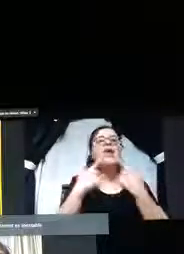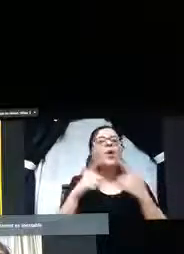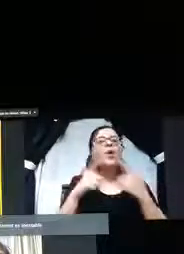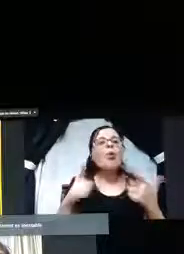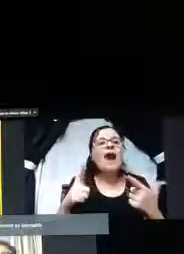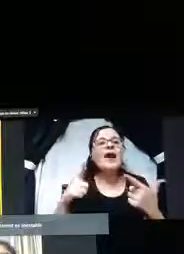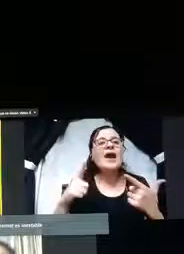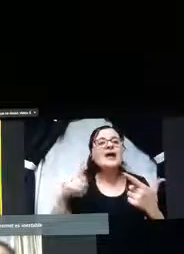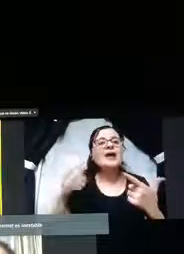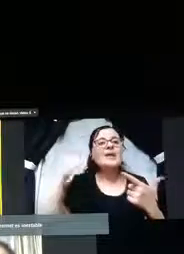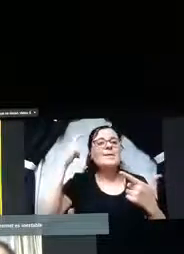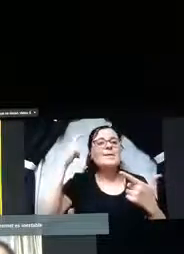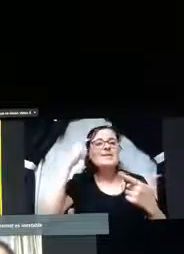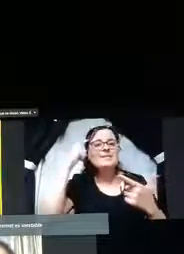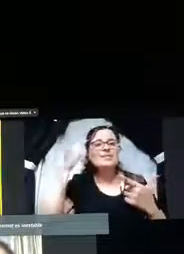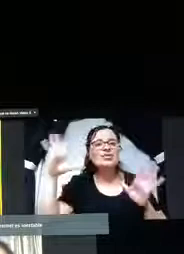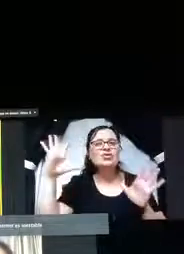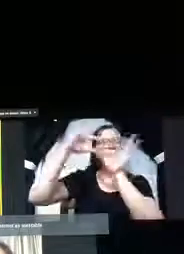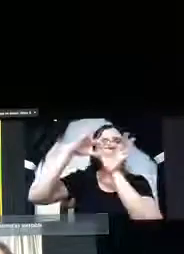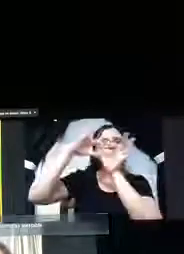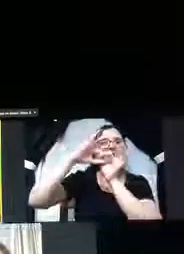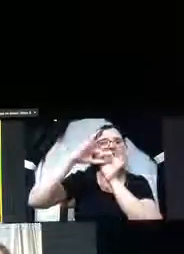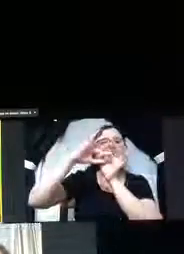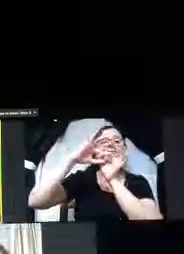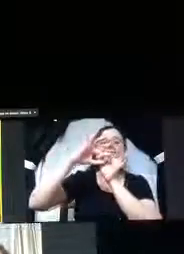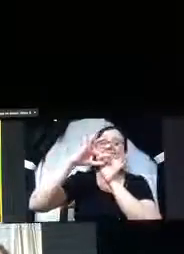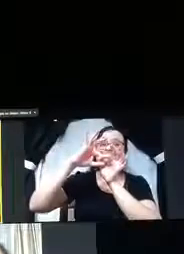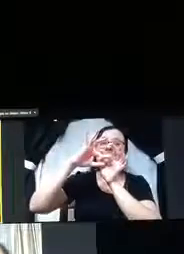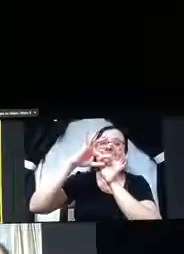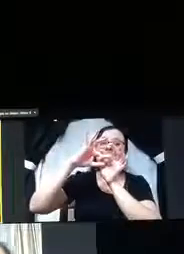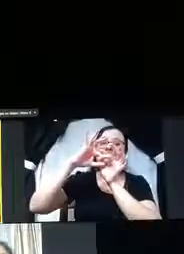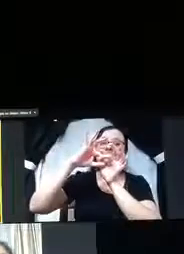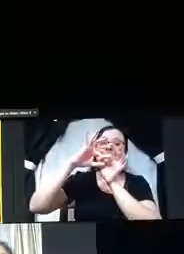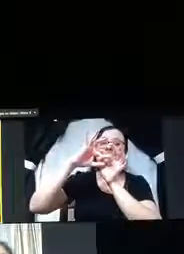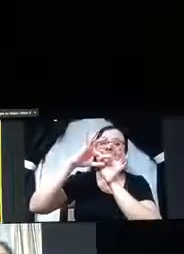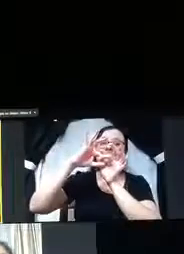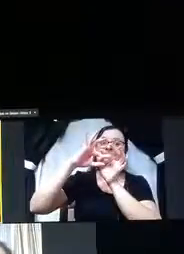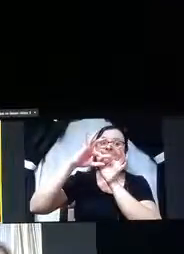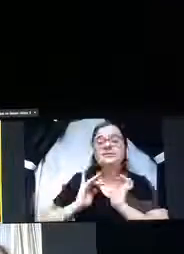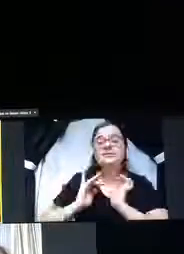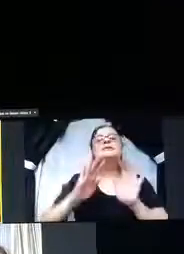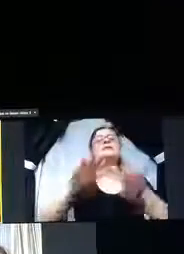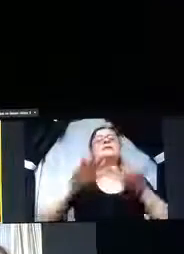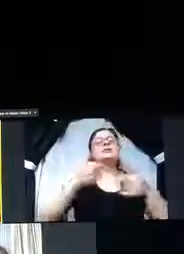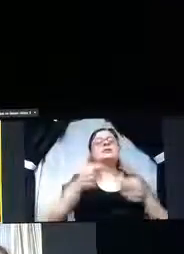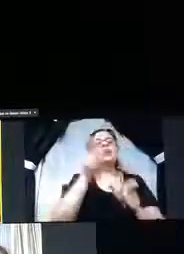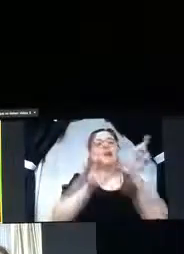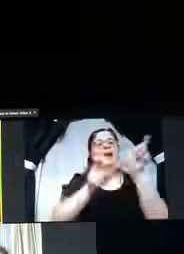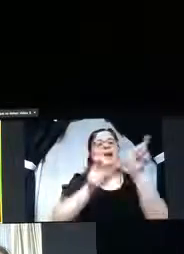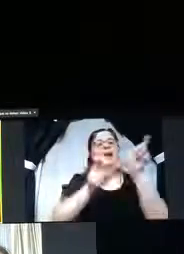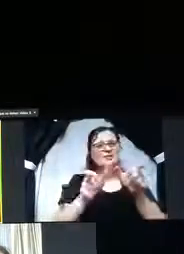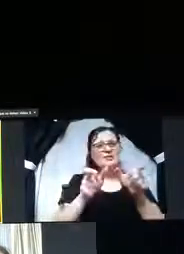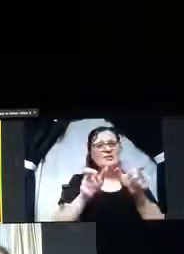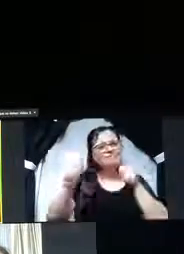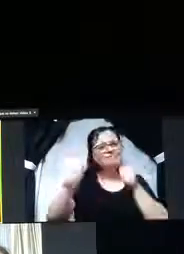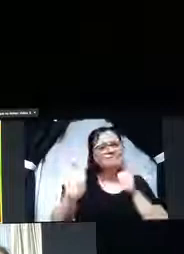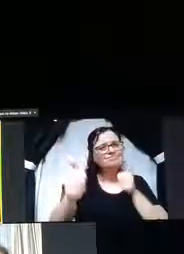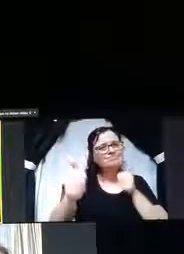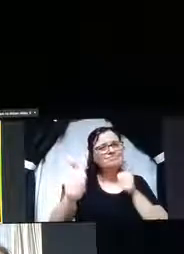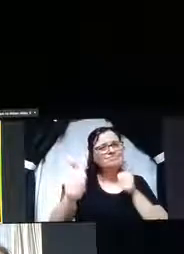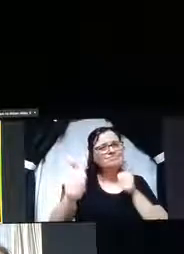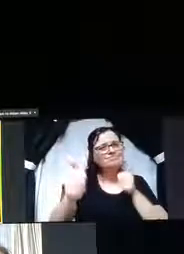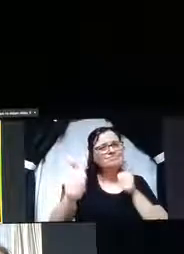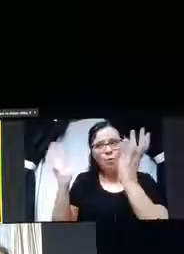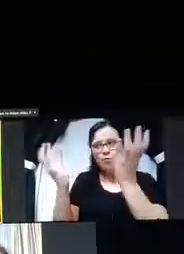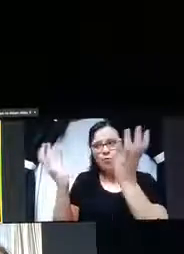al mundo de la discapacidad auditiva tienen que tener suficientemente claro en qué